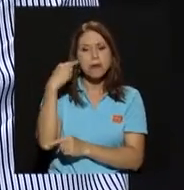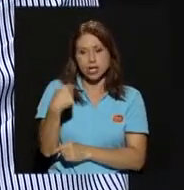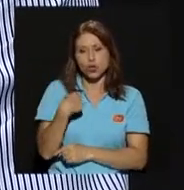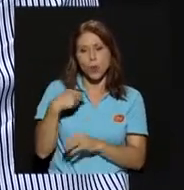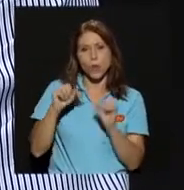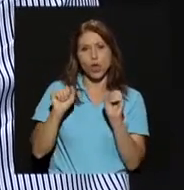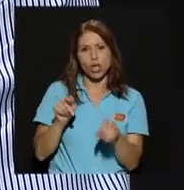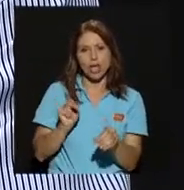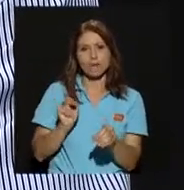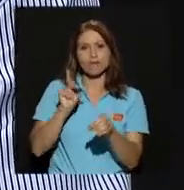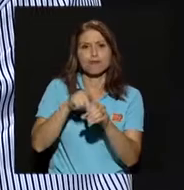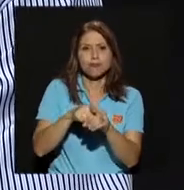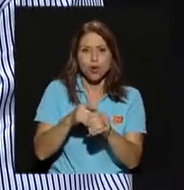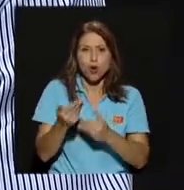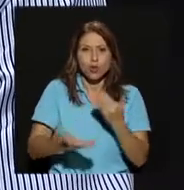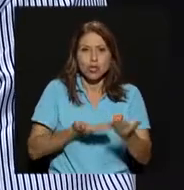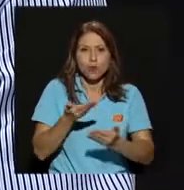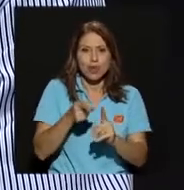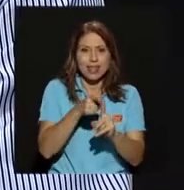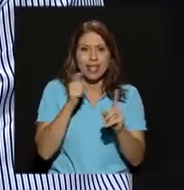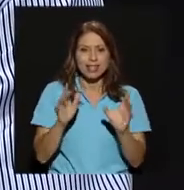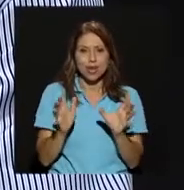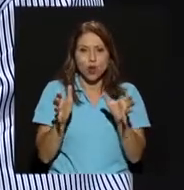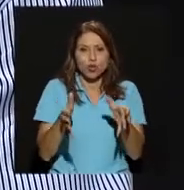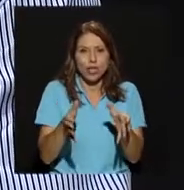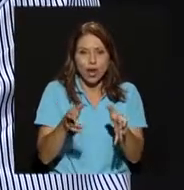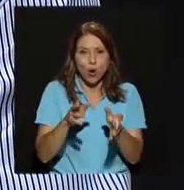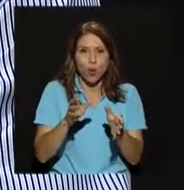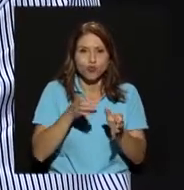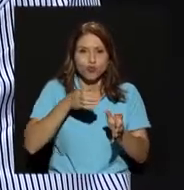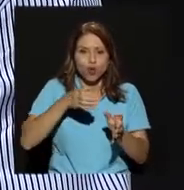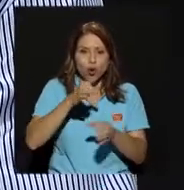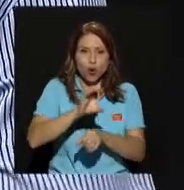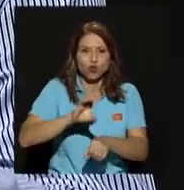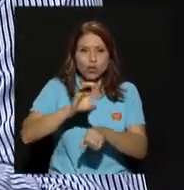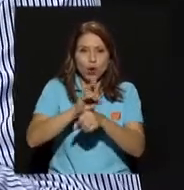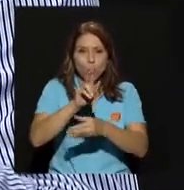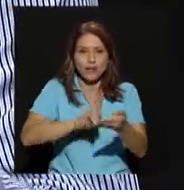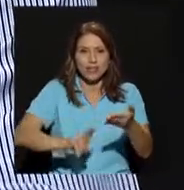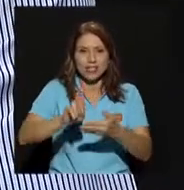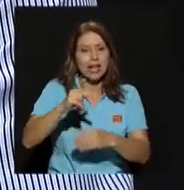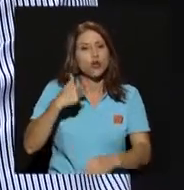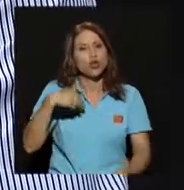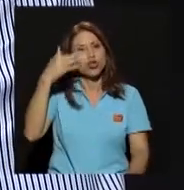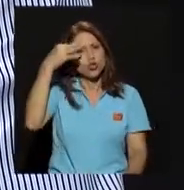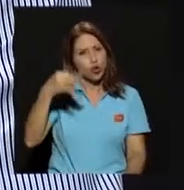contribuir desde el Consejo Universitario. Yo